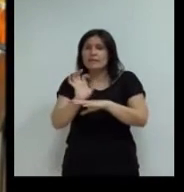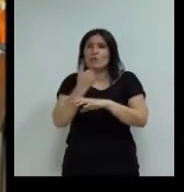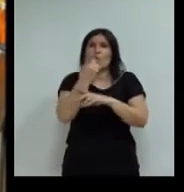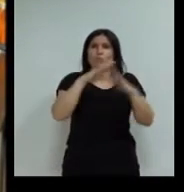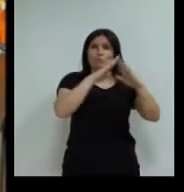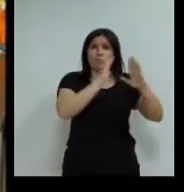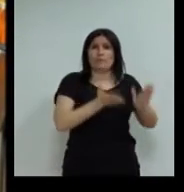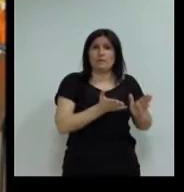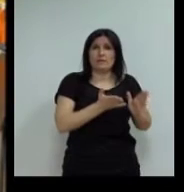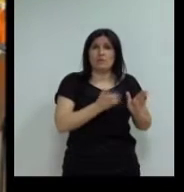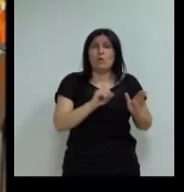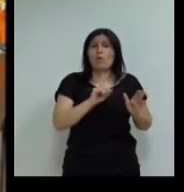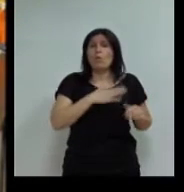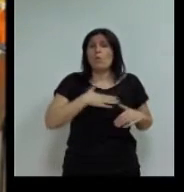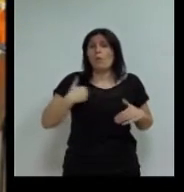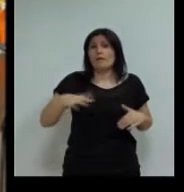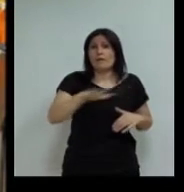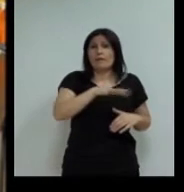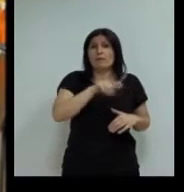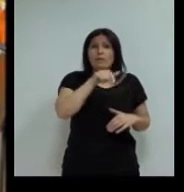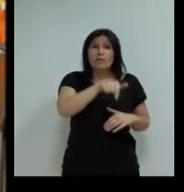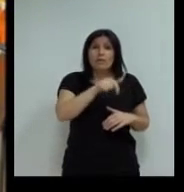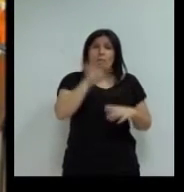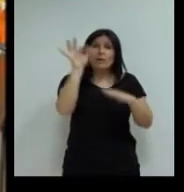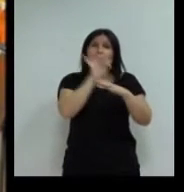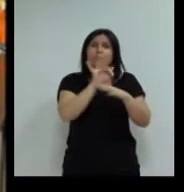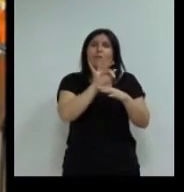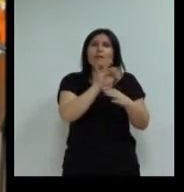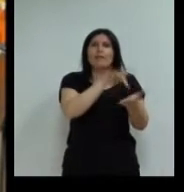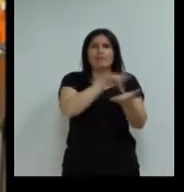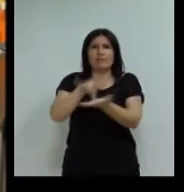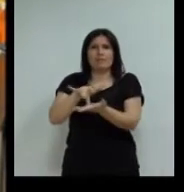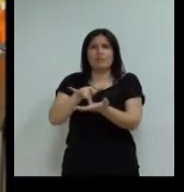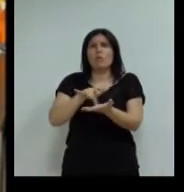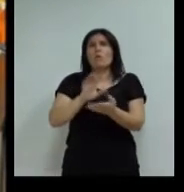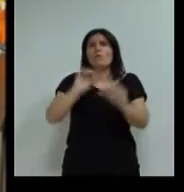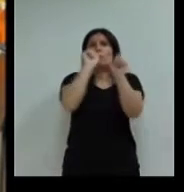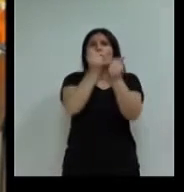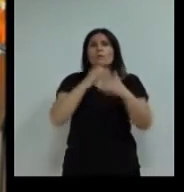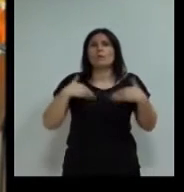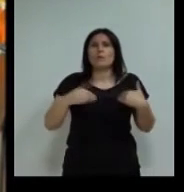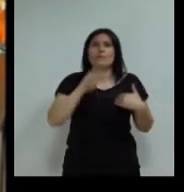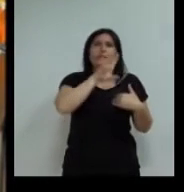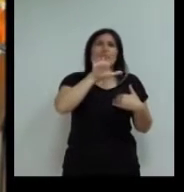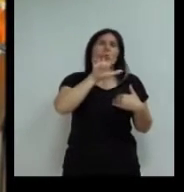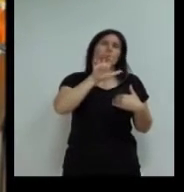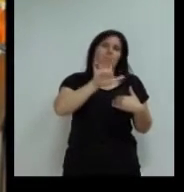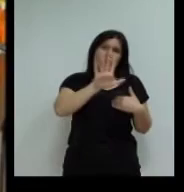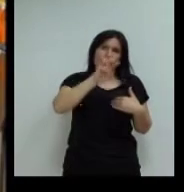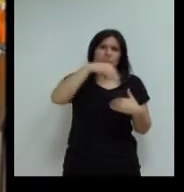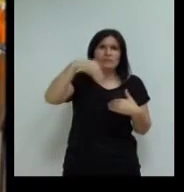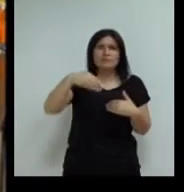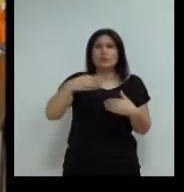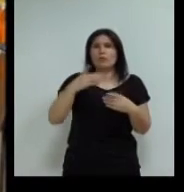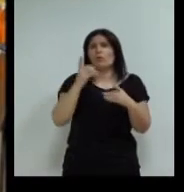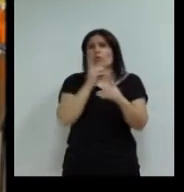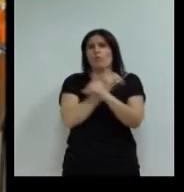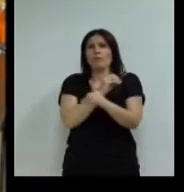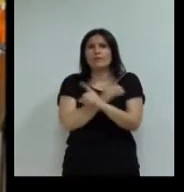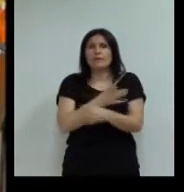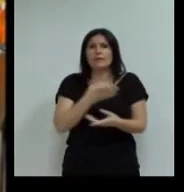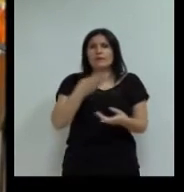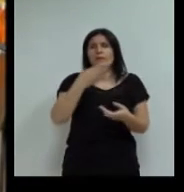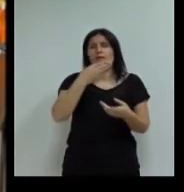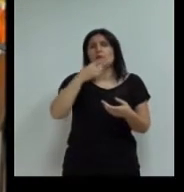cualquier lugar donde una película se vaya a proyectar, y en cualquier formato, desde el 35 milímetros, DVD,